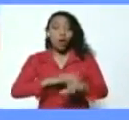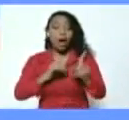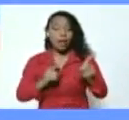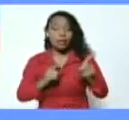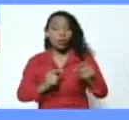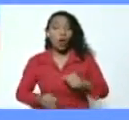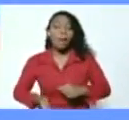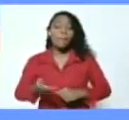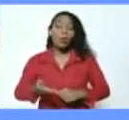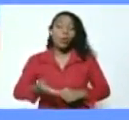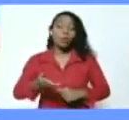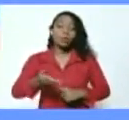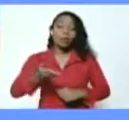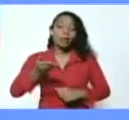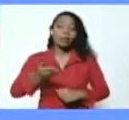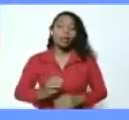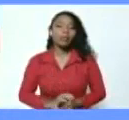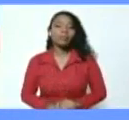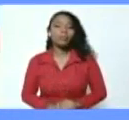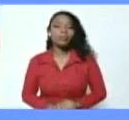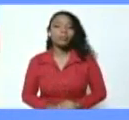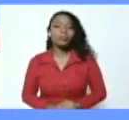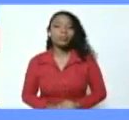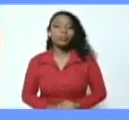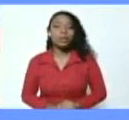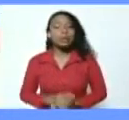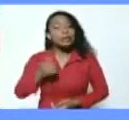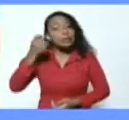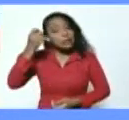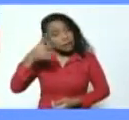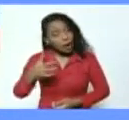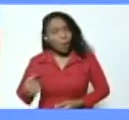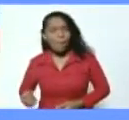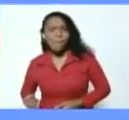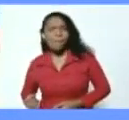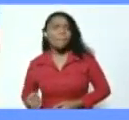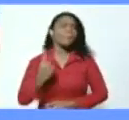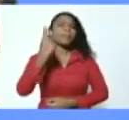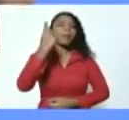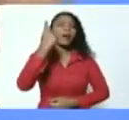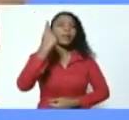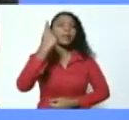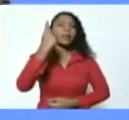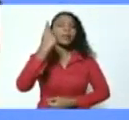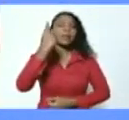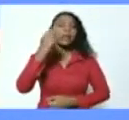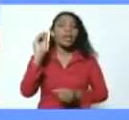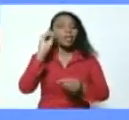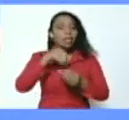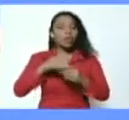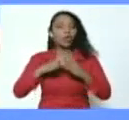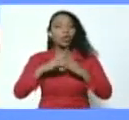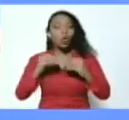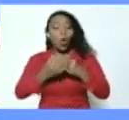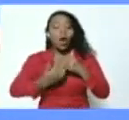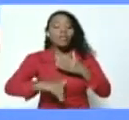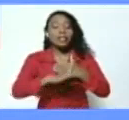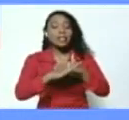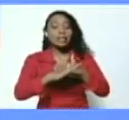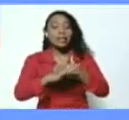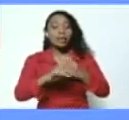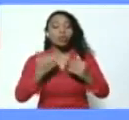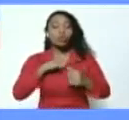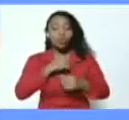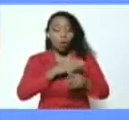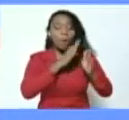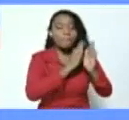sumamente importante. Creo que es primera vez, dentro de todos los avances que hemos venido